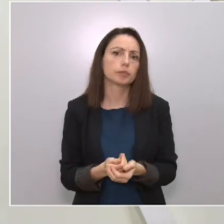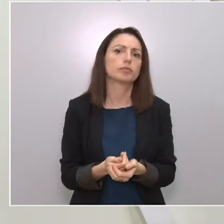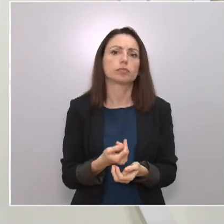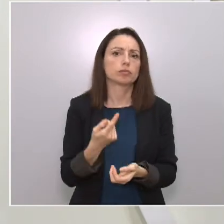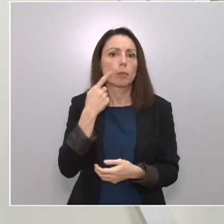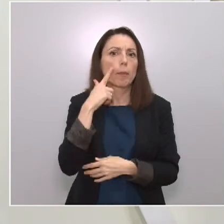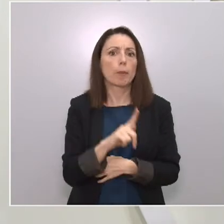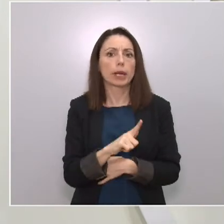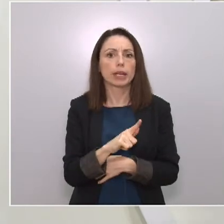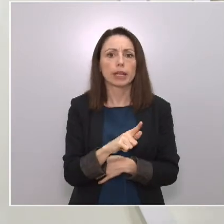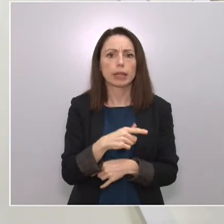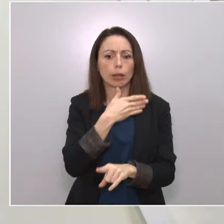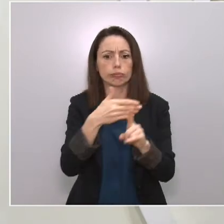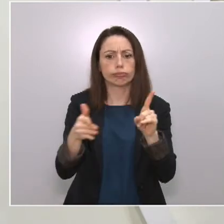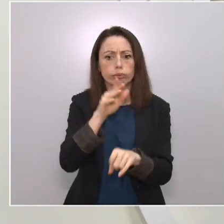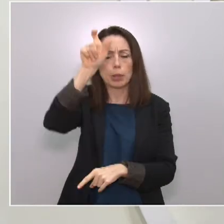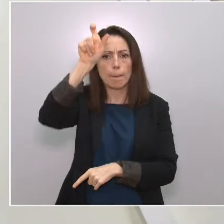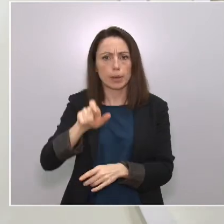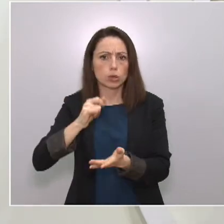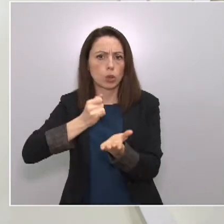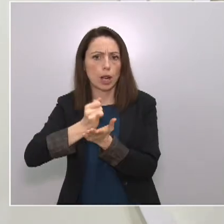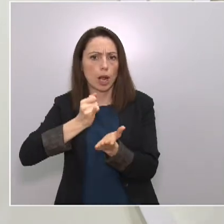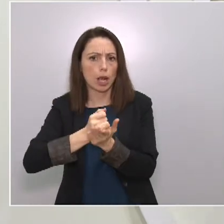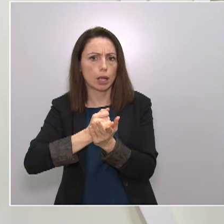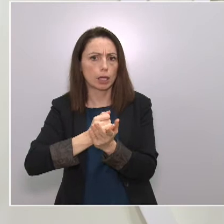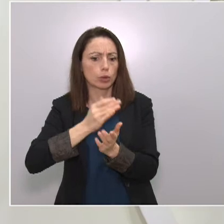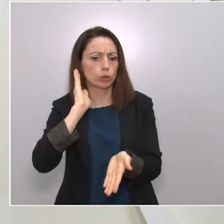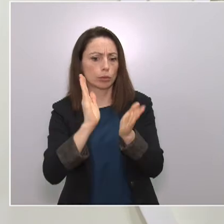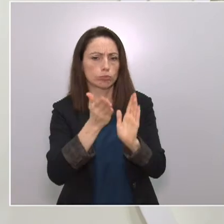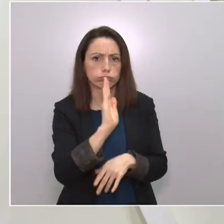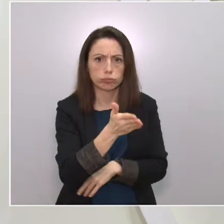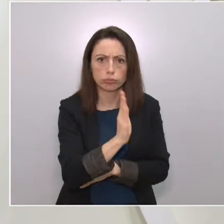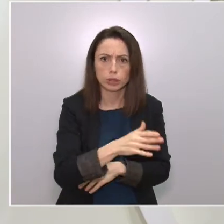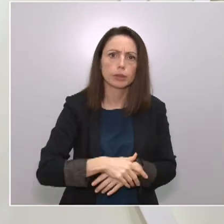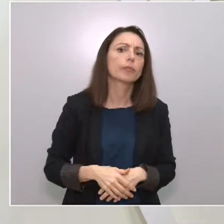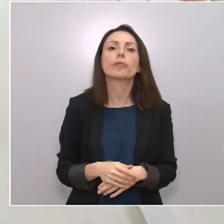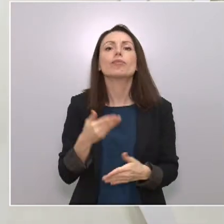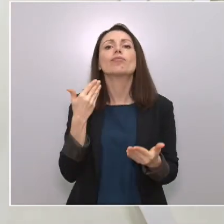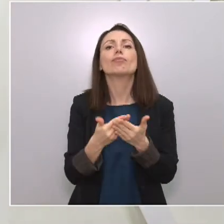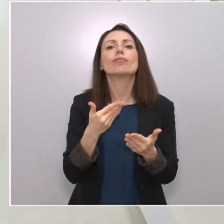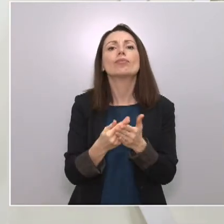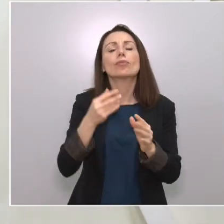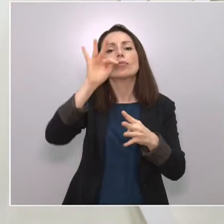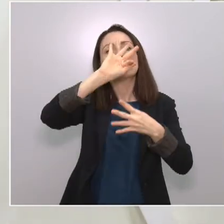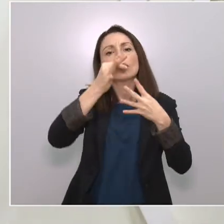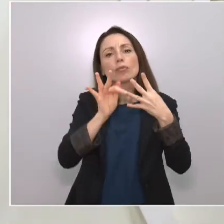porque están recibiendo malos tratos por parte de los agricultores. Creo que sería la mejor manera de demostrar si el